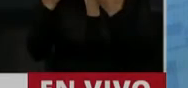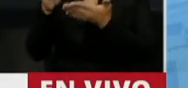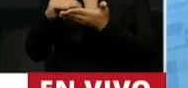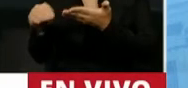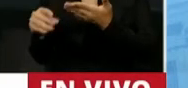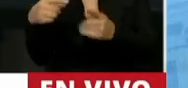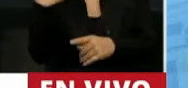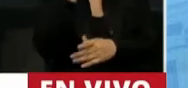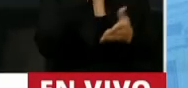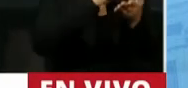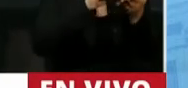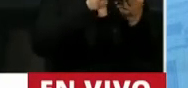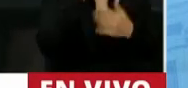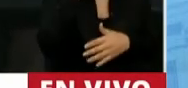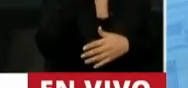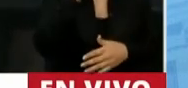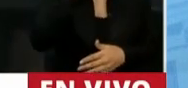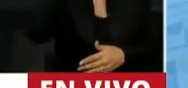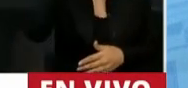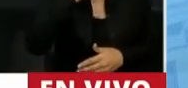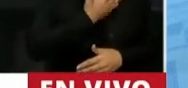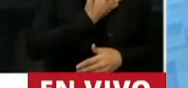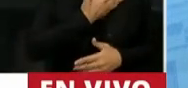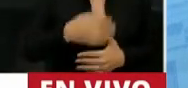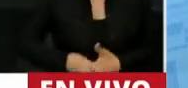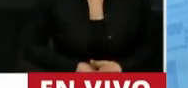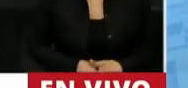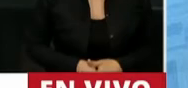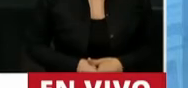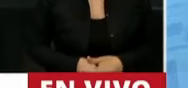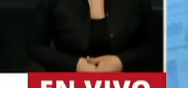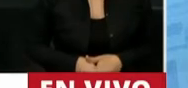uso de la palabra el diputado Alberto Acef.